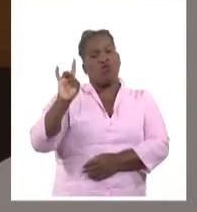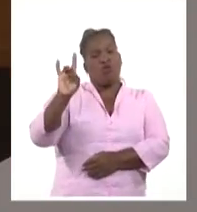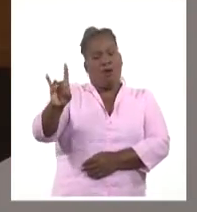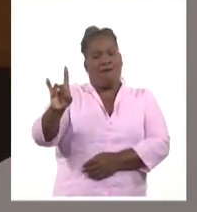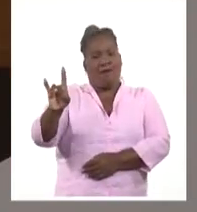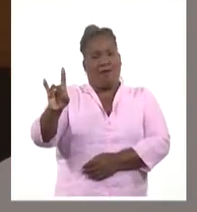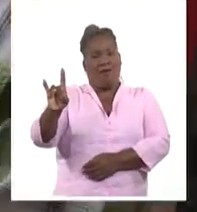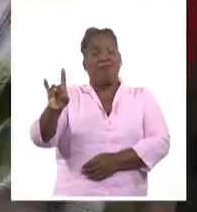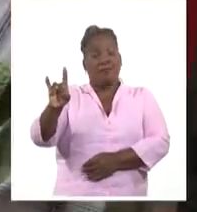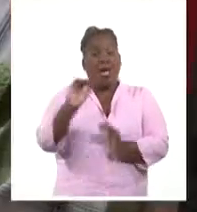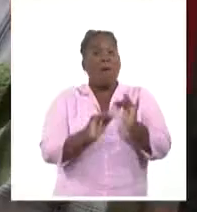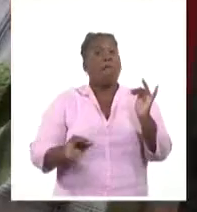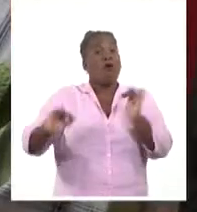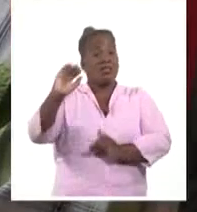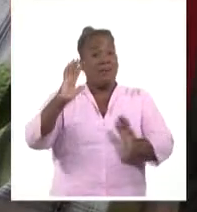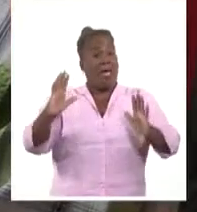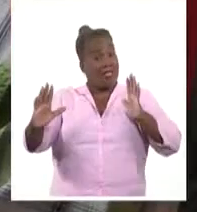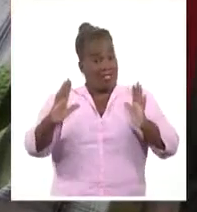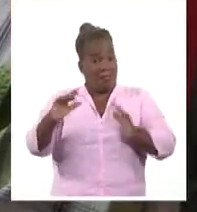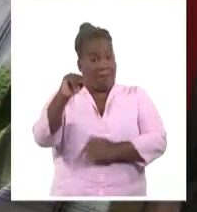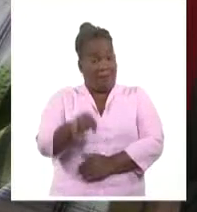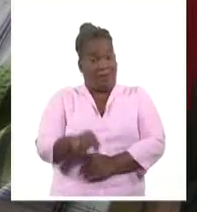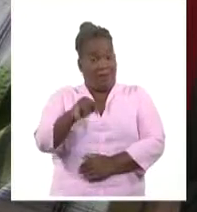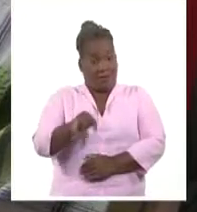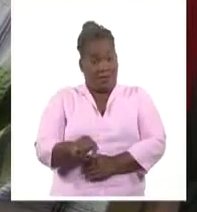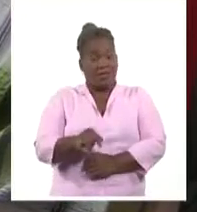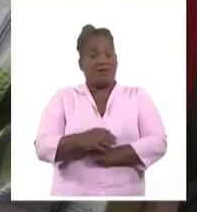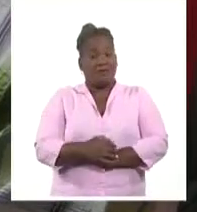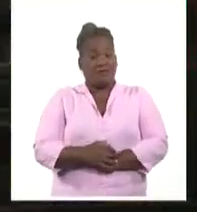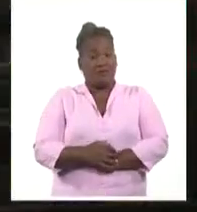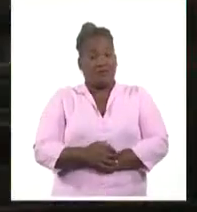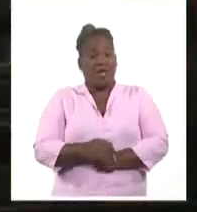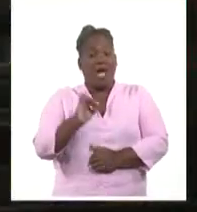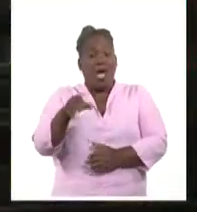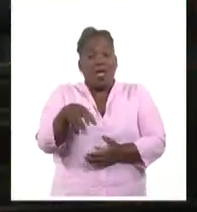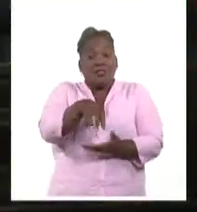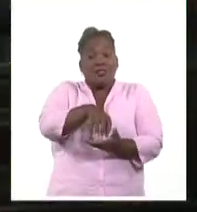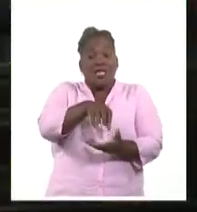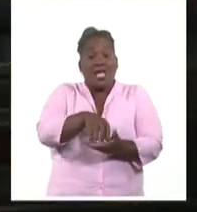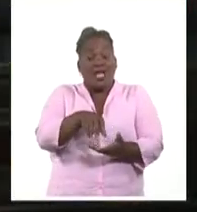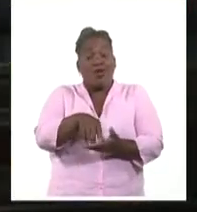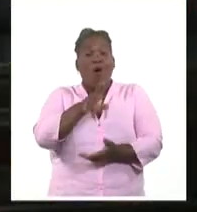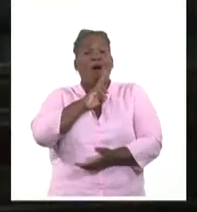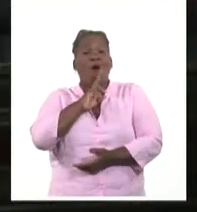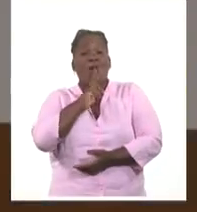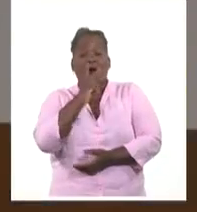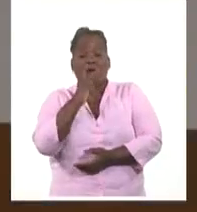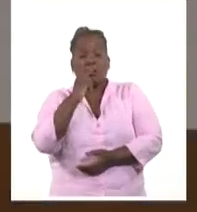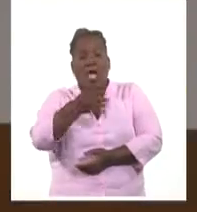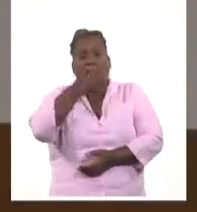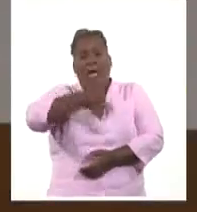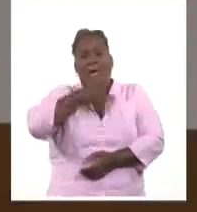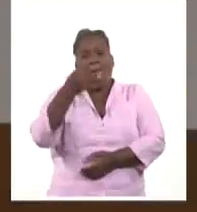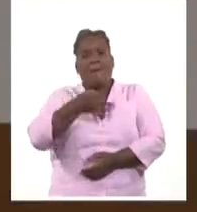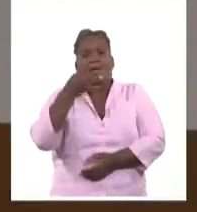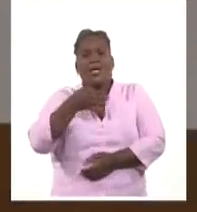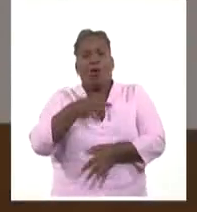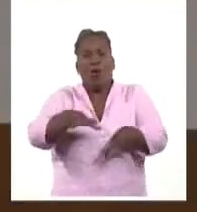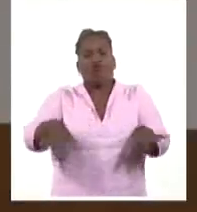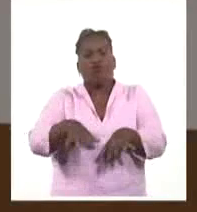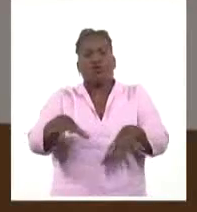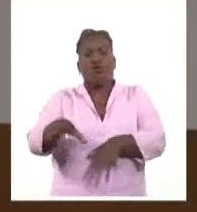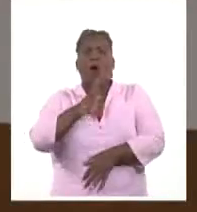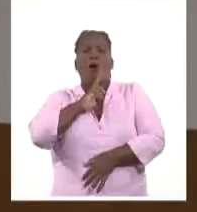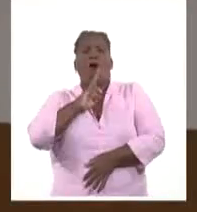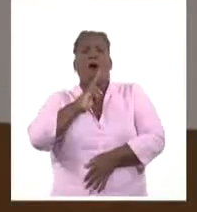lo tanto están por encima. El Instituto de Recursos Hidráulicos actualizó la situación hidrológica del país con énfasis